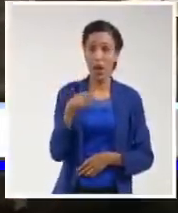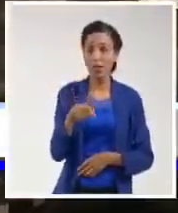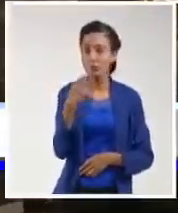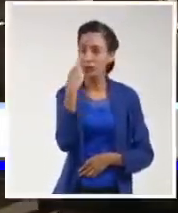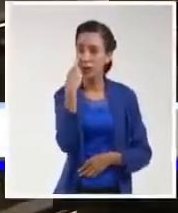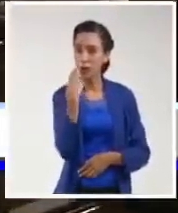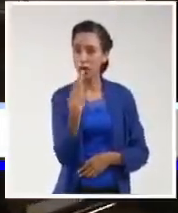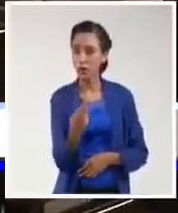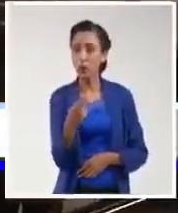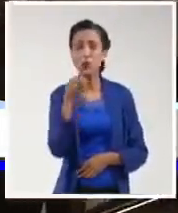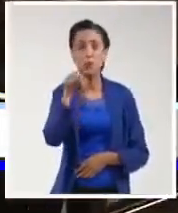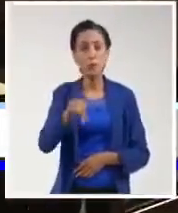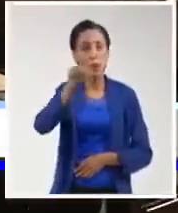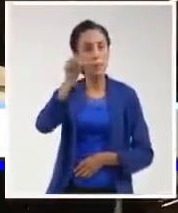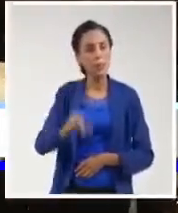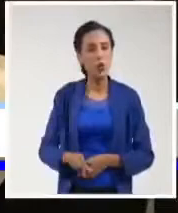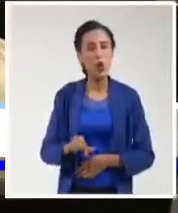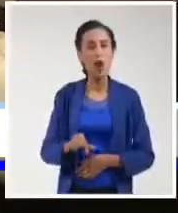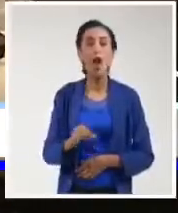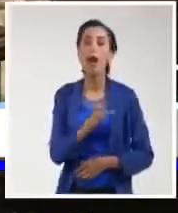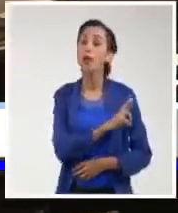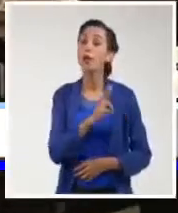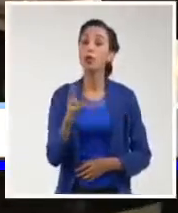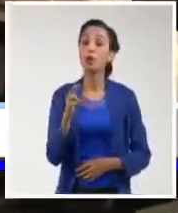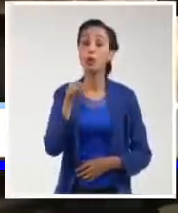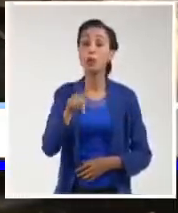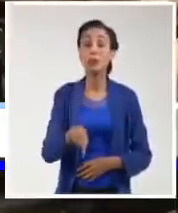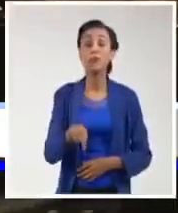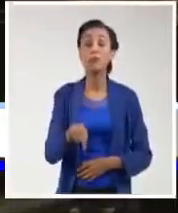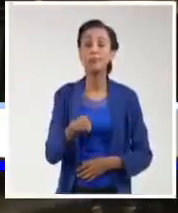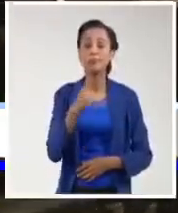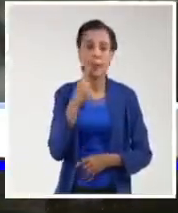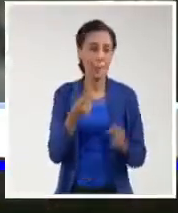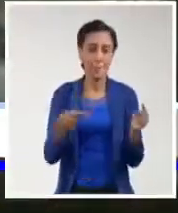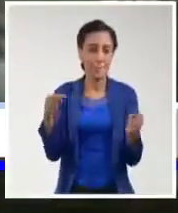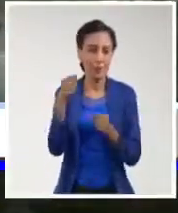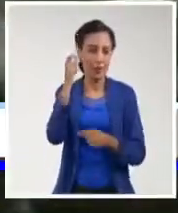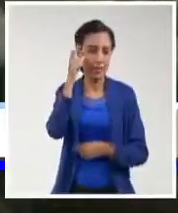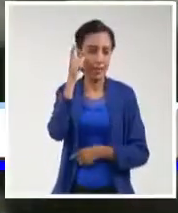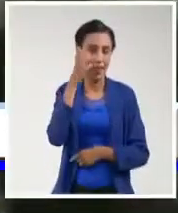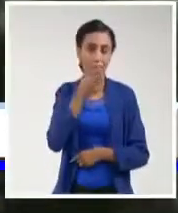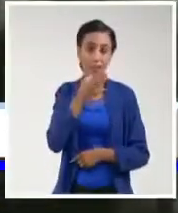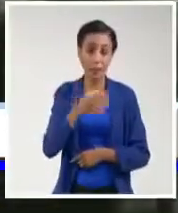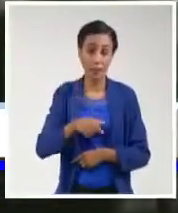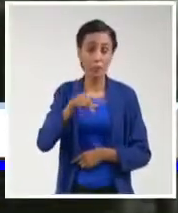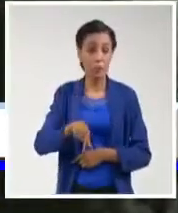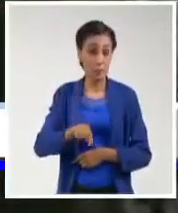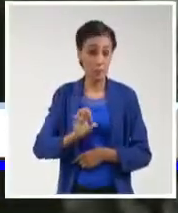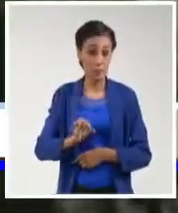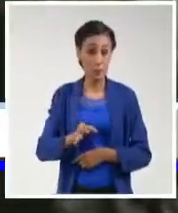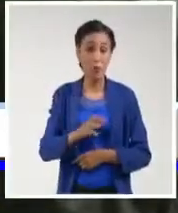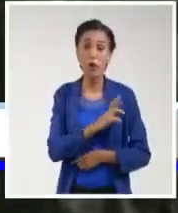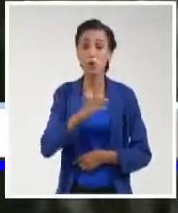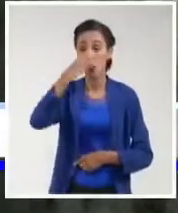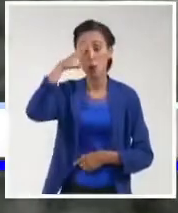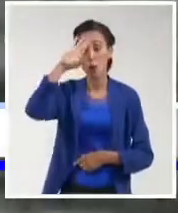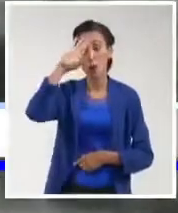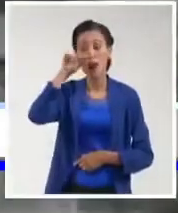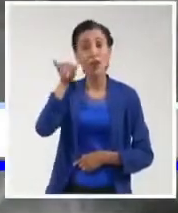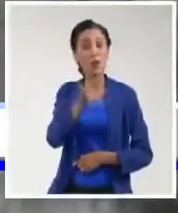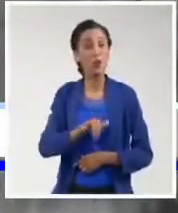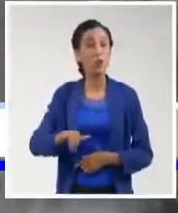al incansable revolucionario como protagonista excepcional de la Revolución Cubana, sino además su contribución para